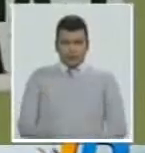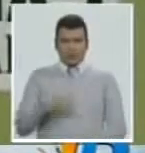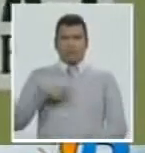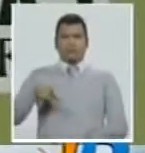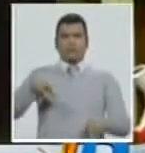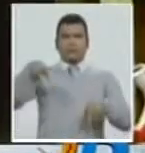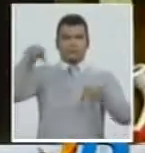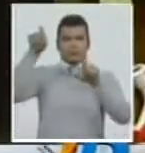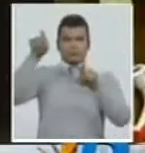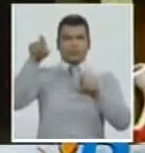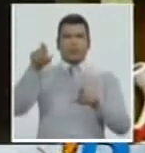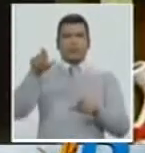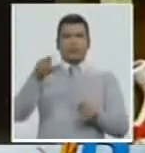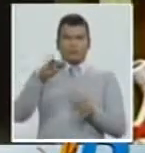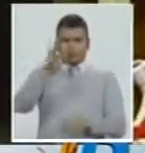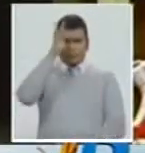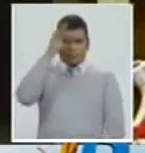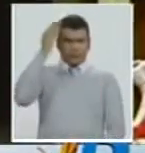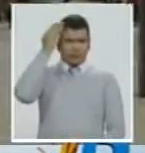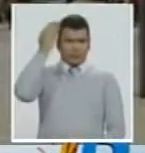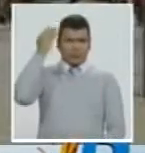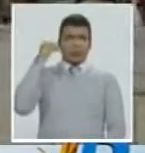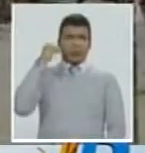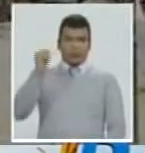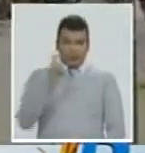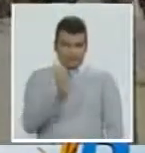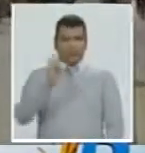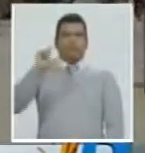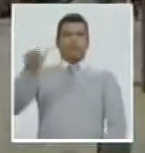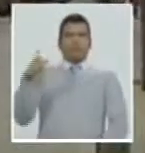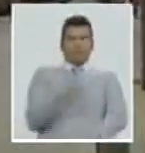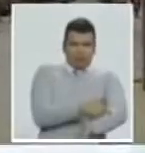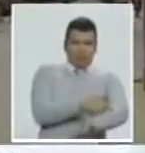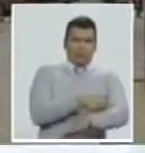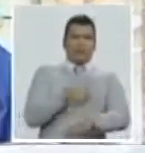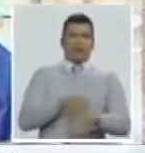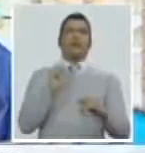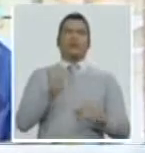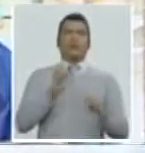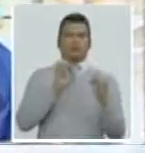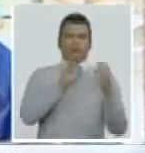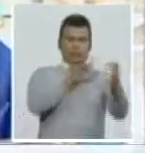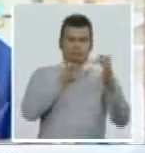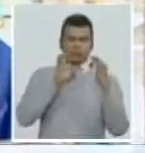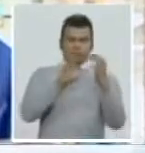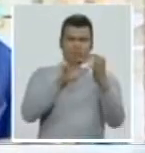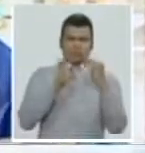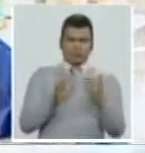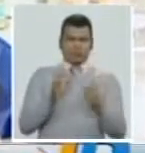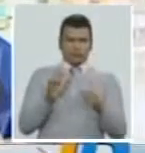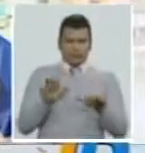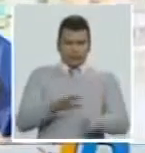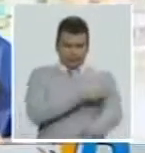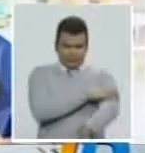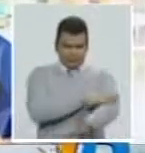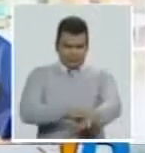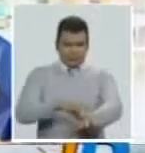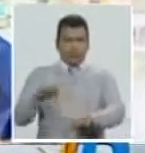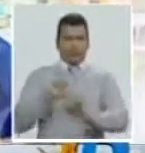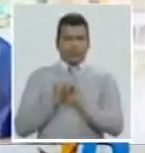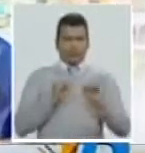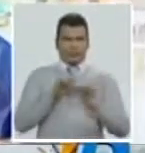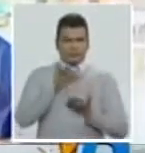un hospital del Cerrito, una niña de 2 años quien fue alcanzada por una bala perdida en un ataque sicarial. Una herida en el tercio medio de la pierna